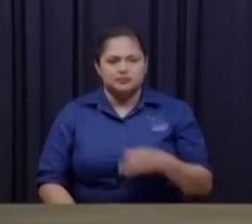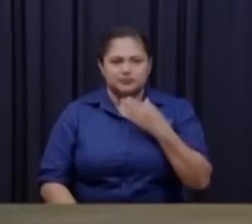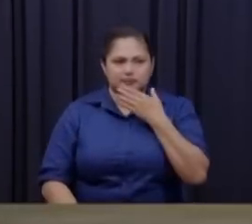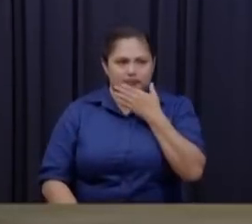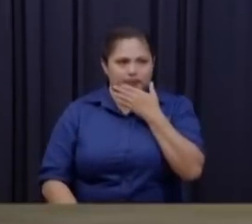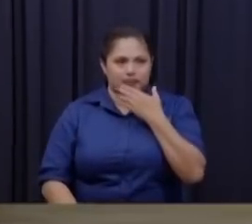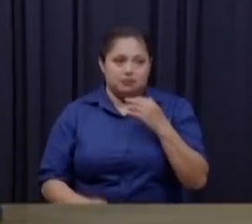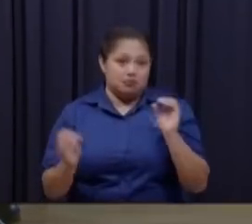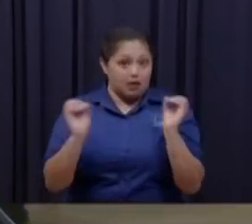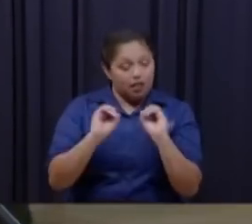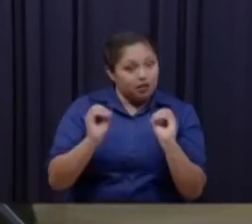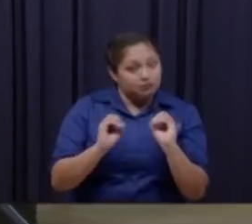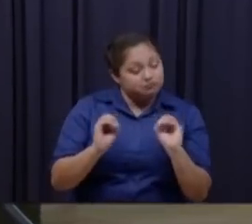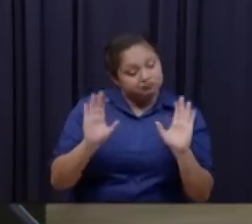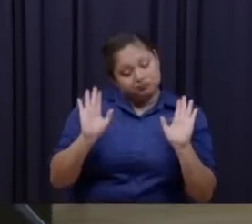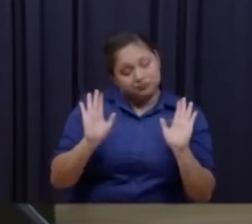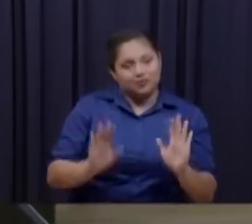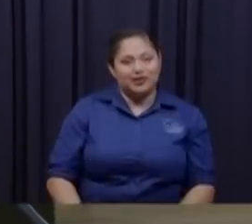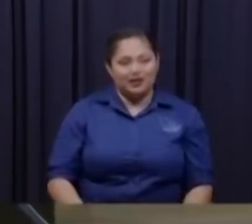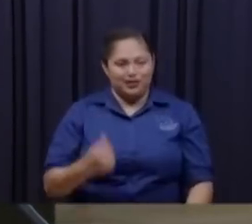No, vale, voy a seguir leyendo.